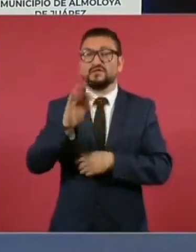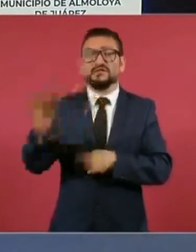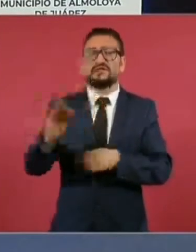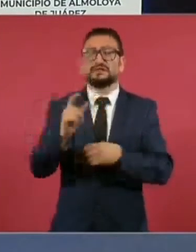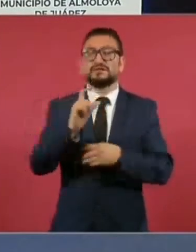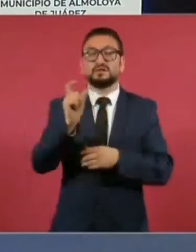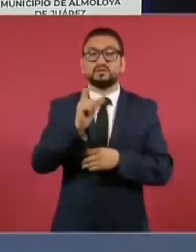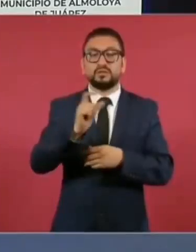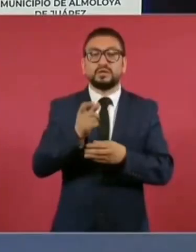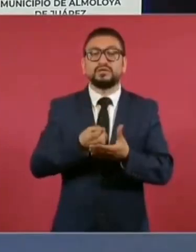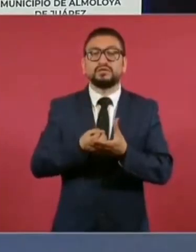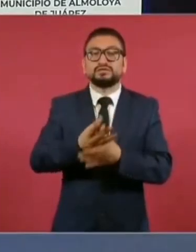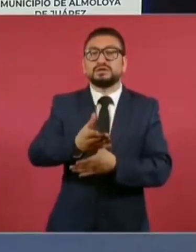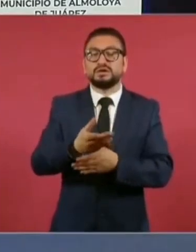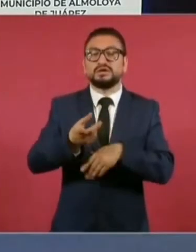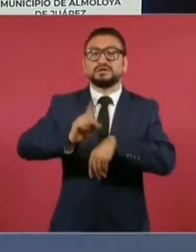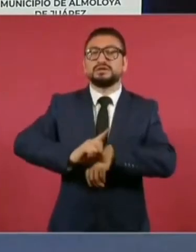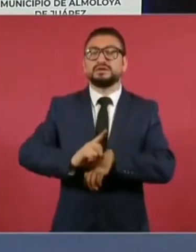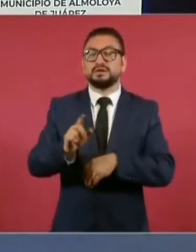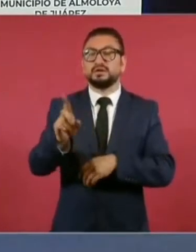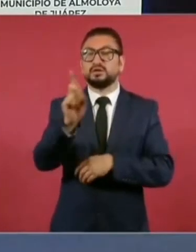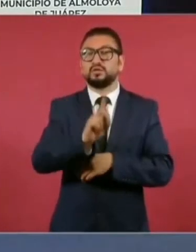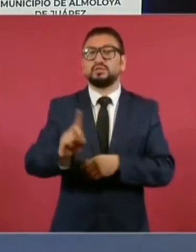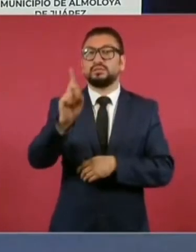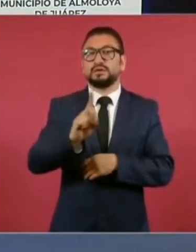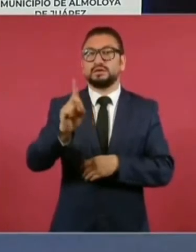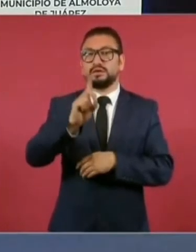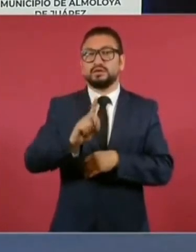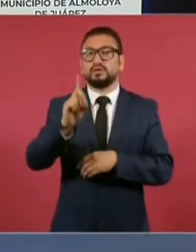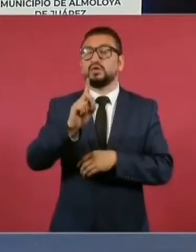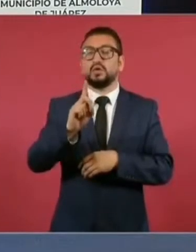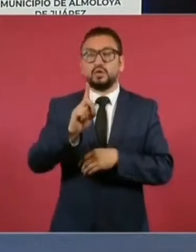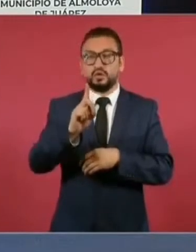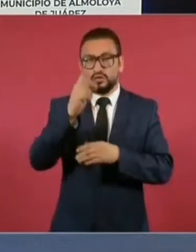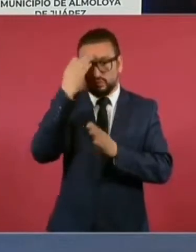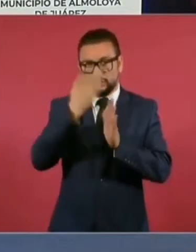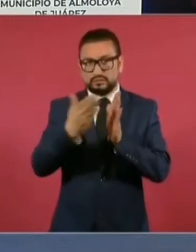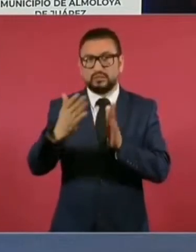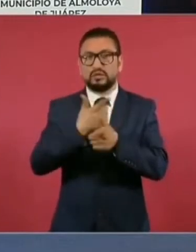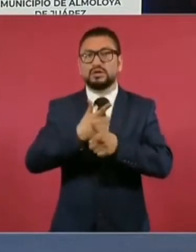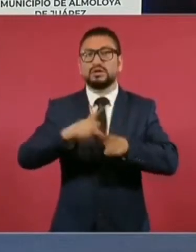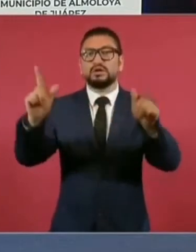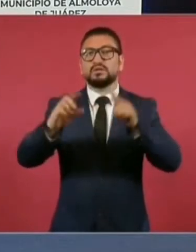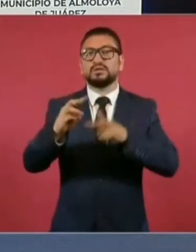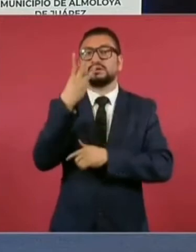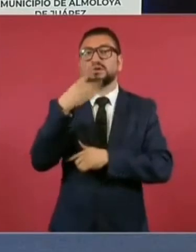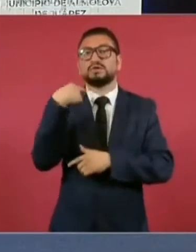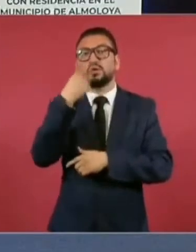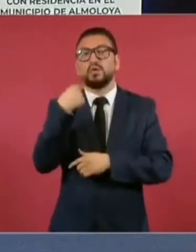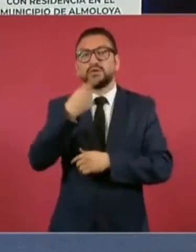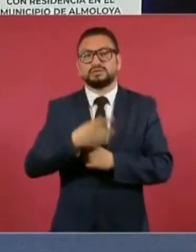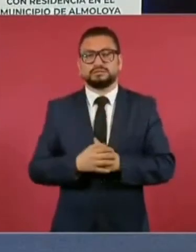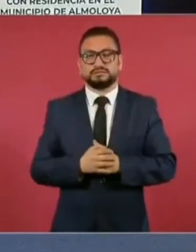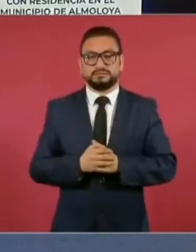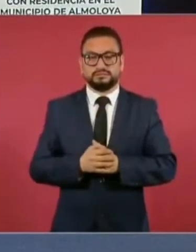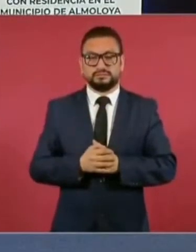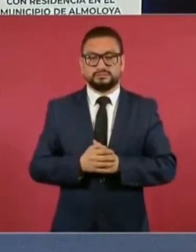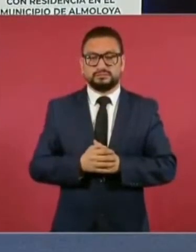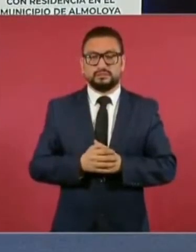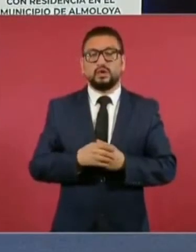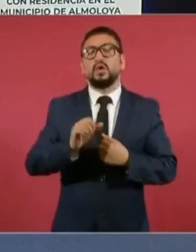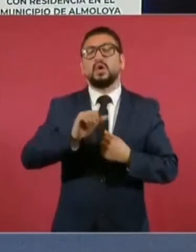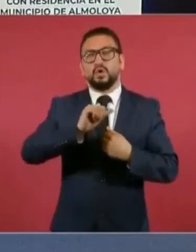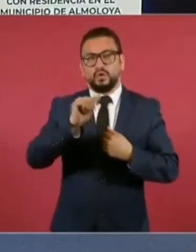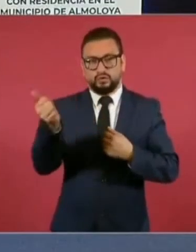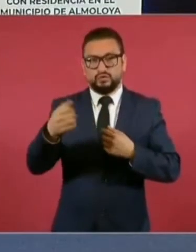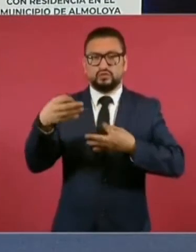egreso fue el domingo y le da un plazo a la autoridad para liberarlo de 3 horas. Adelante.